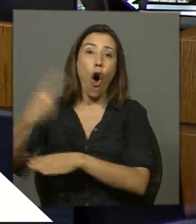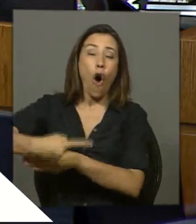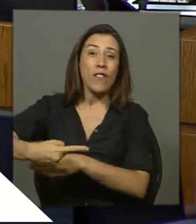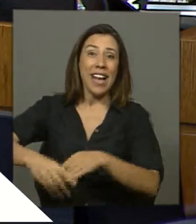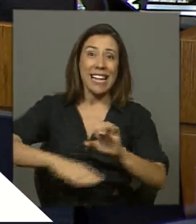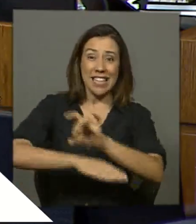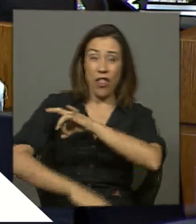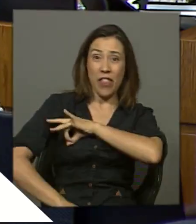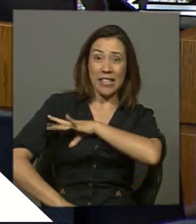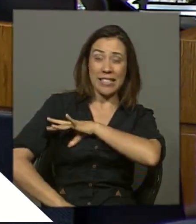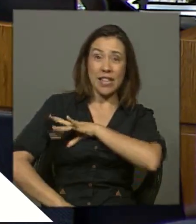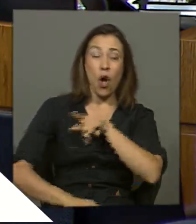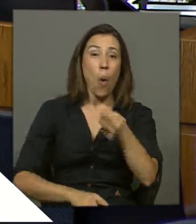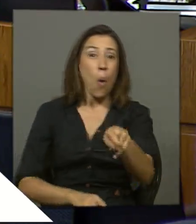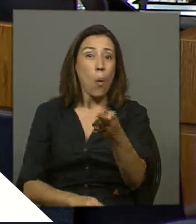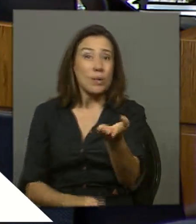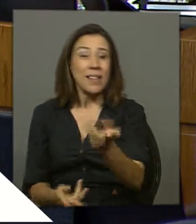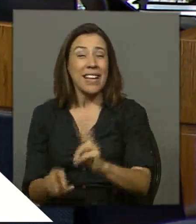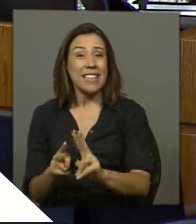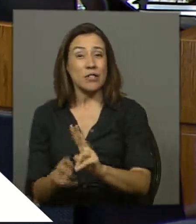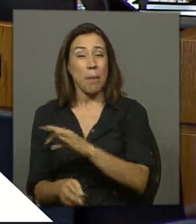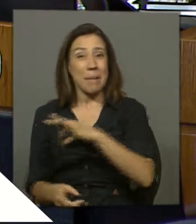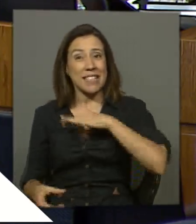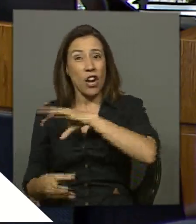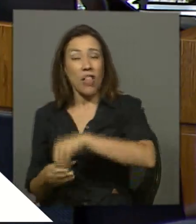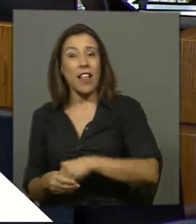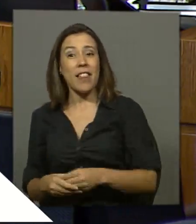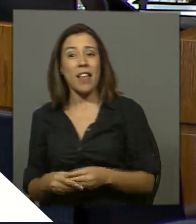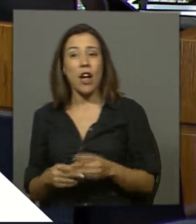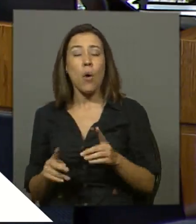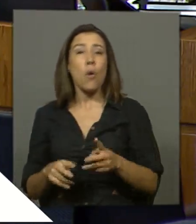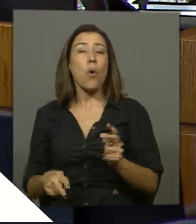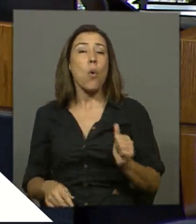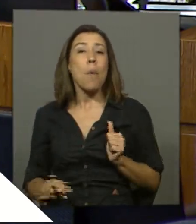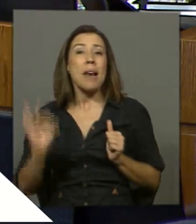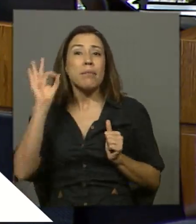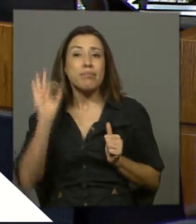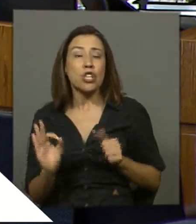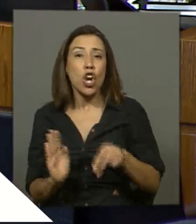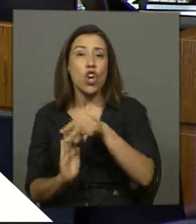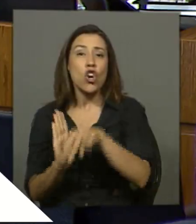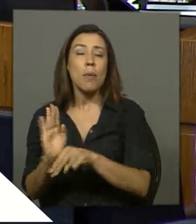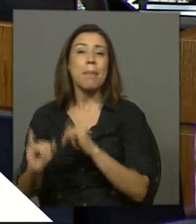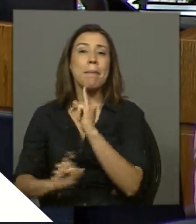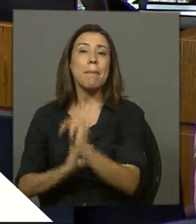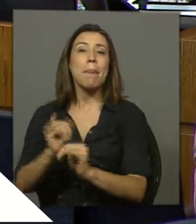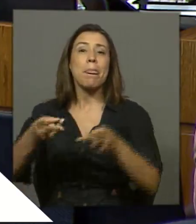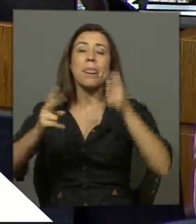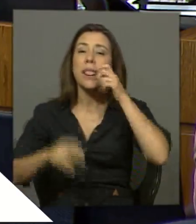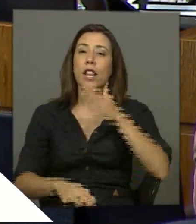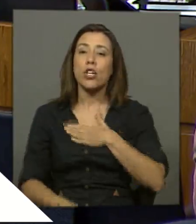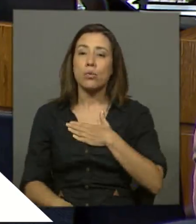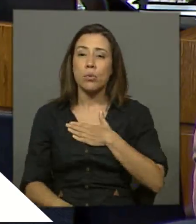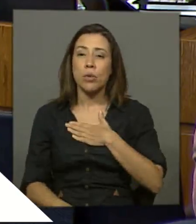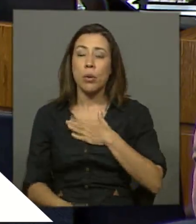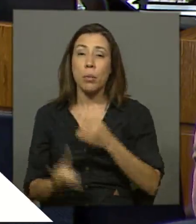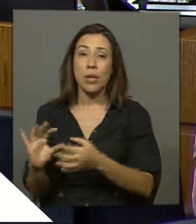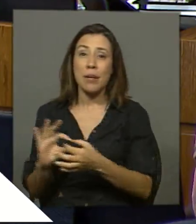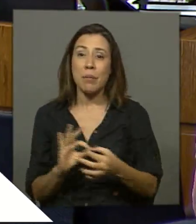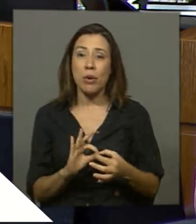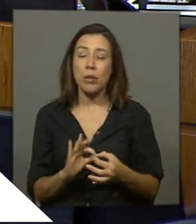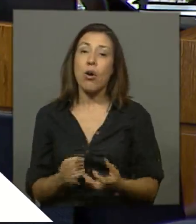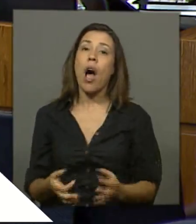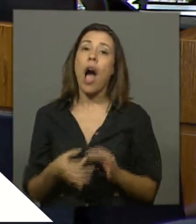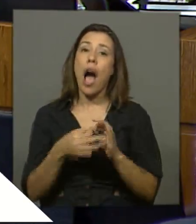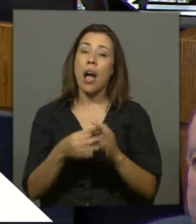Estado de chile lo que ha hecho el Ministerio de interior es al cabal cumplimiento a las normas internacionales de Derechos Humanos por eso es el